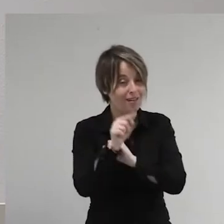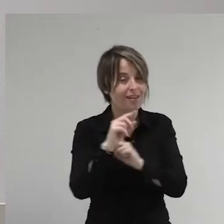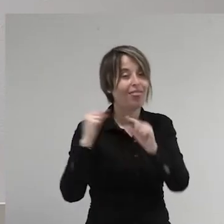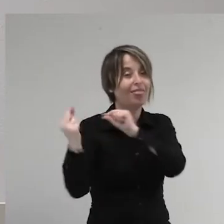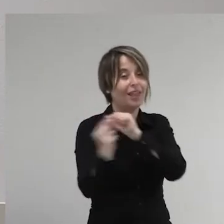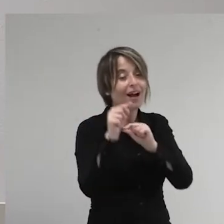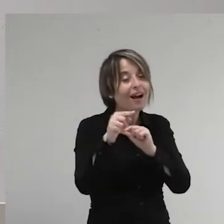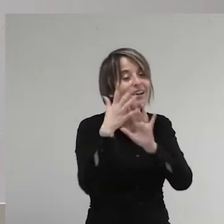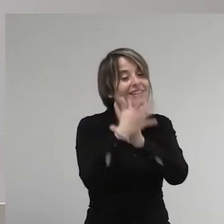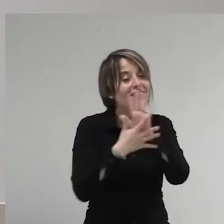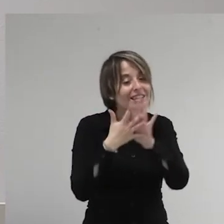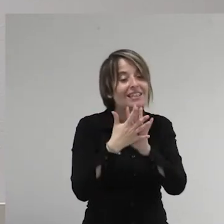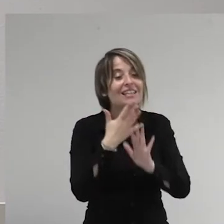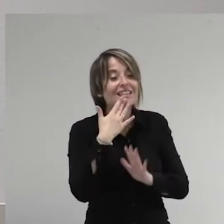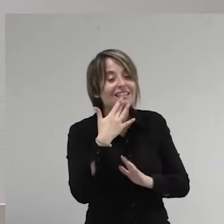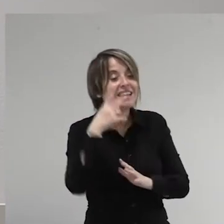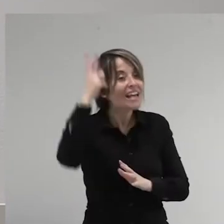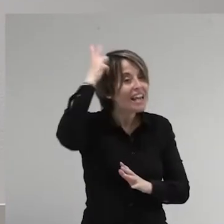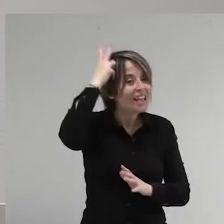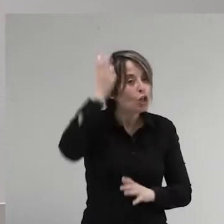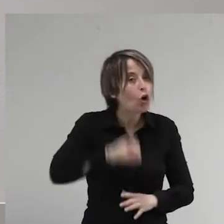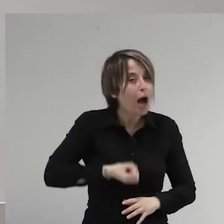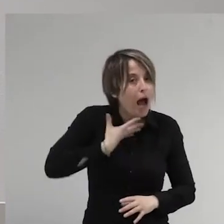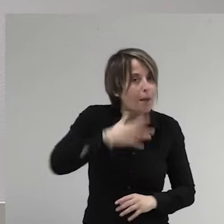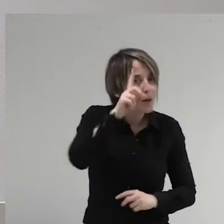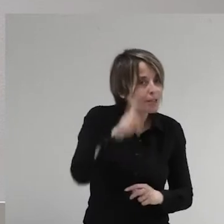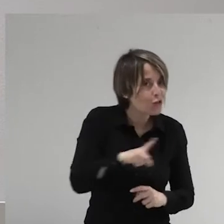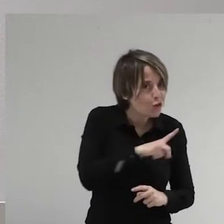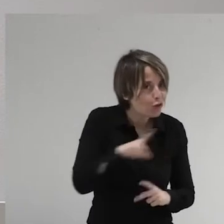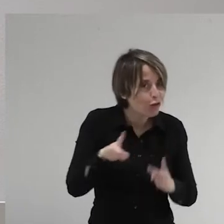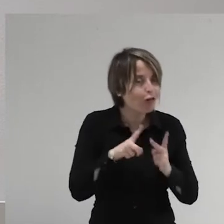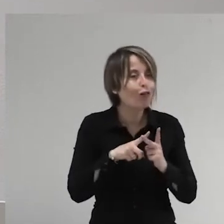donde se habló sobre si el indio tenía alma o no,